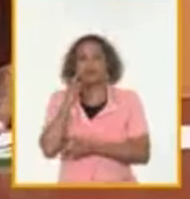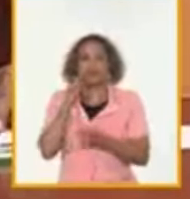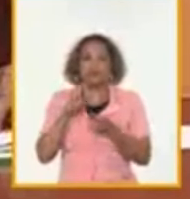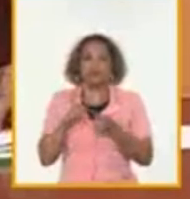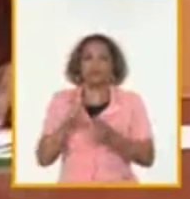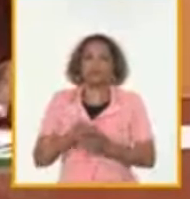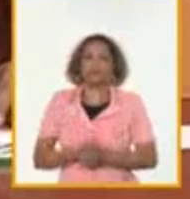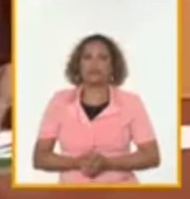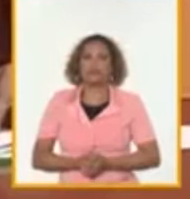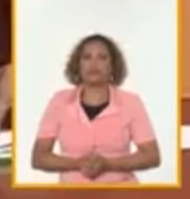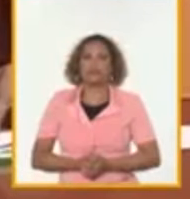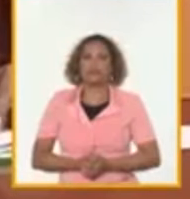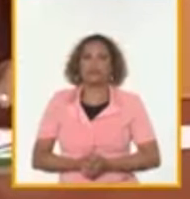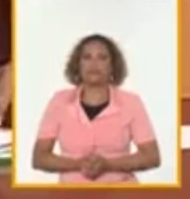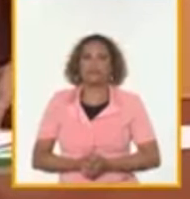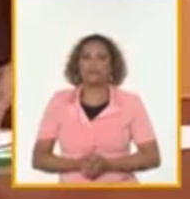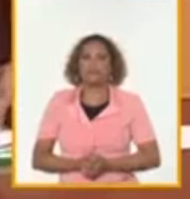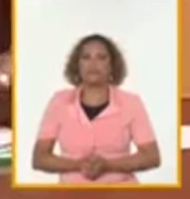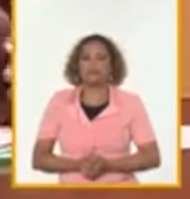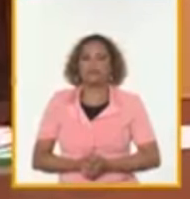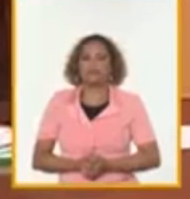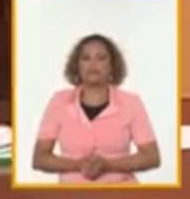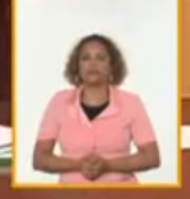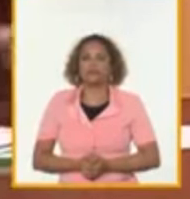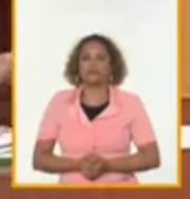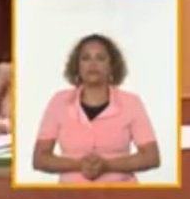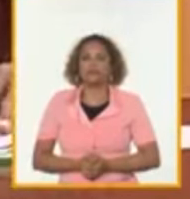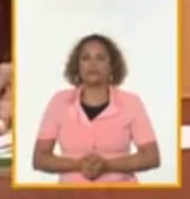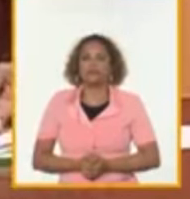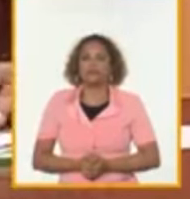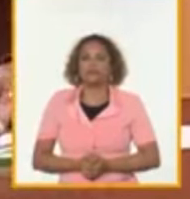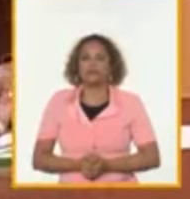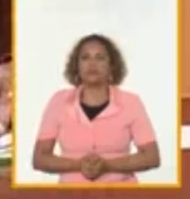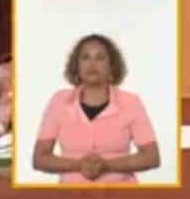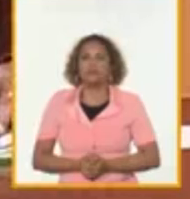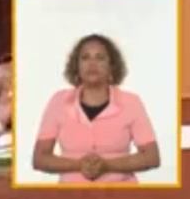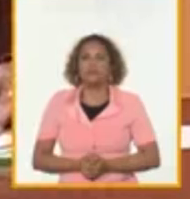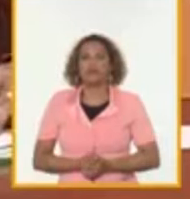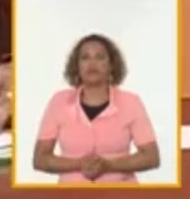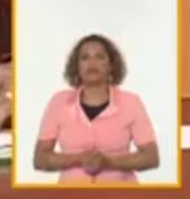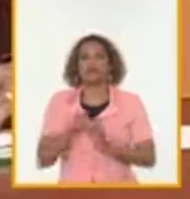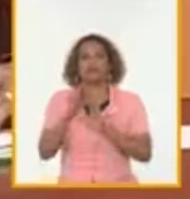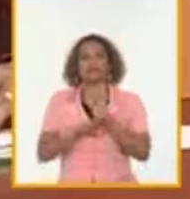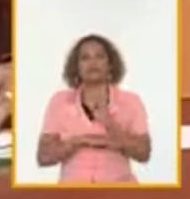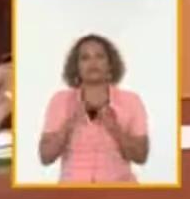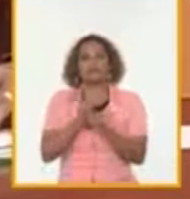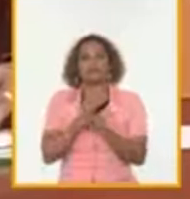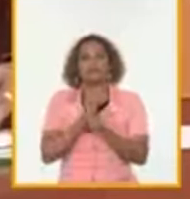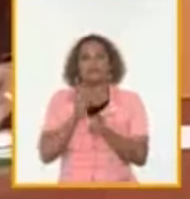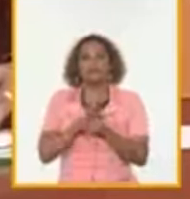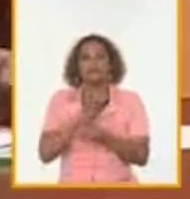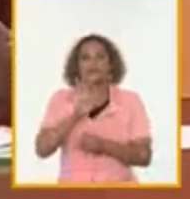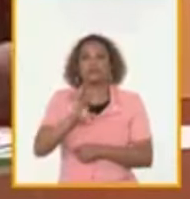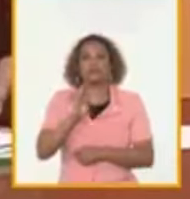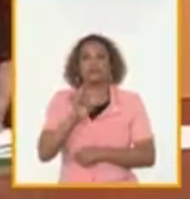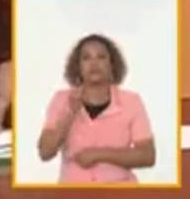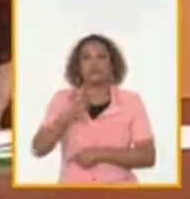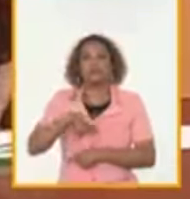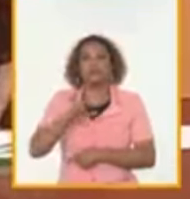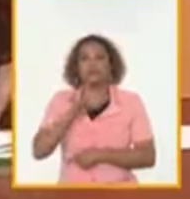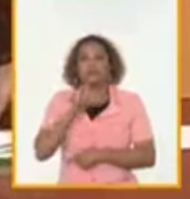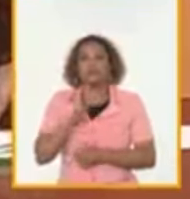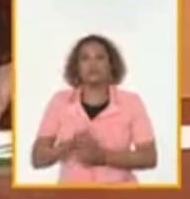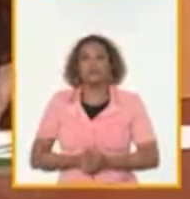y Para ello se ha proyectado el program trabajo que ya abarca desde el 15 de julio del año 2023 es decir cuando celebramos los